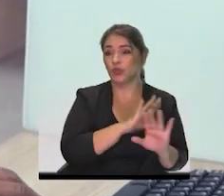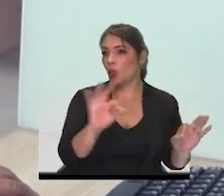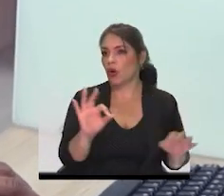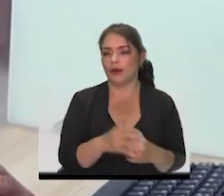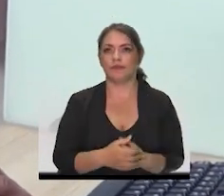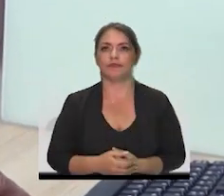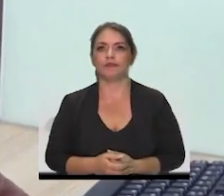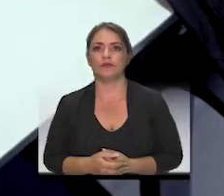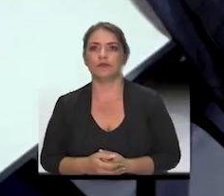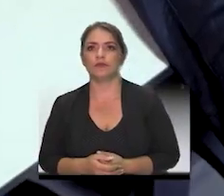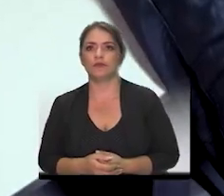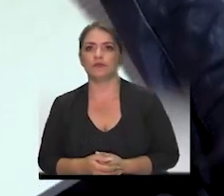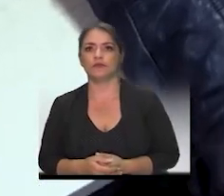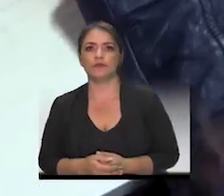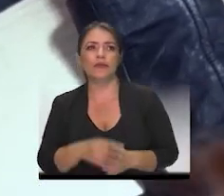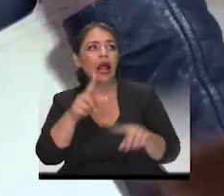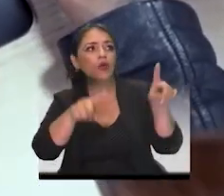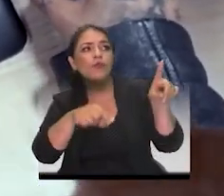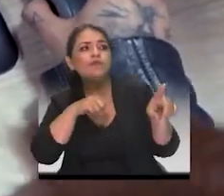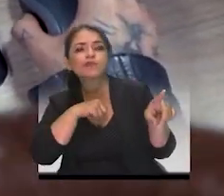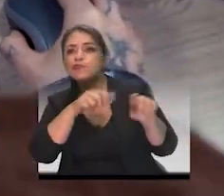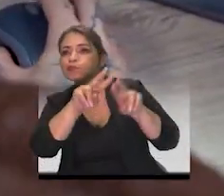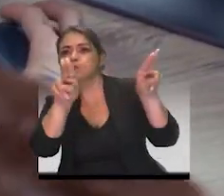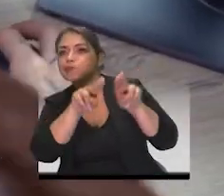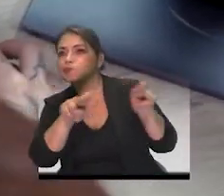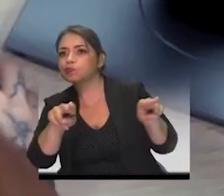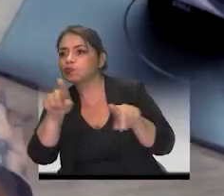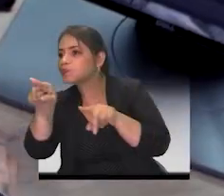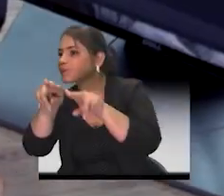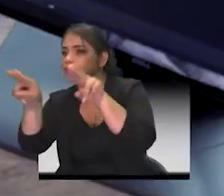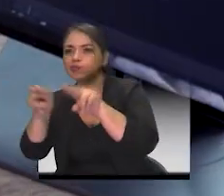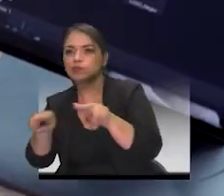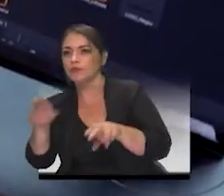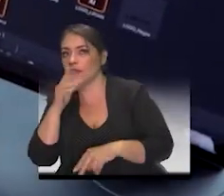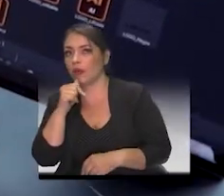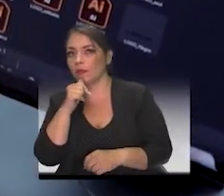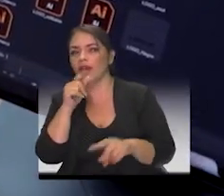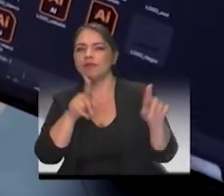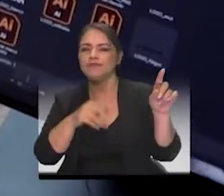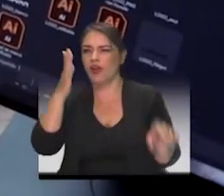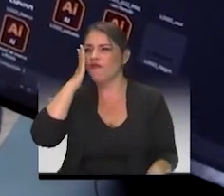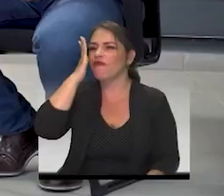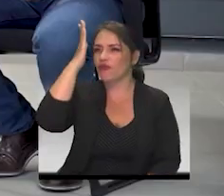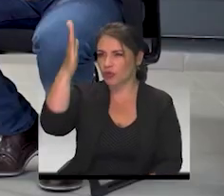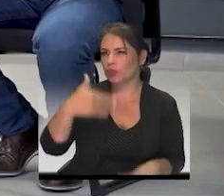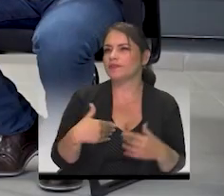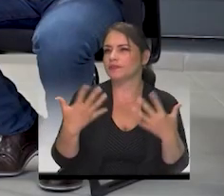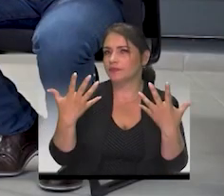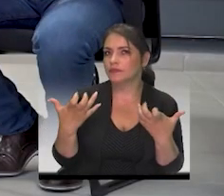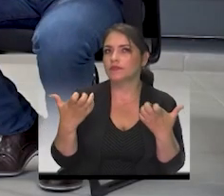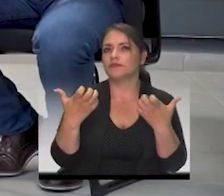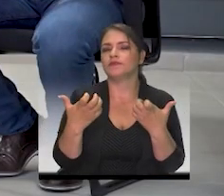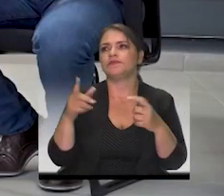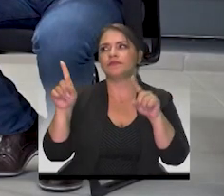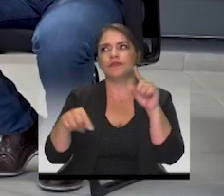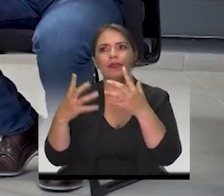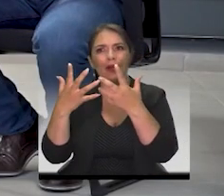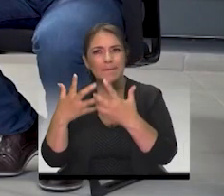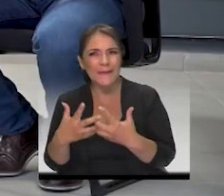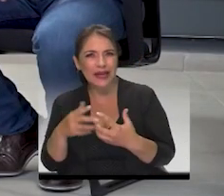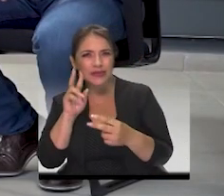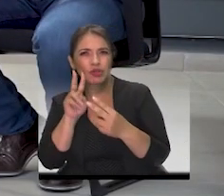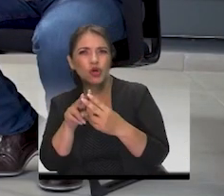hay conexiones a internet, ¿sí? Pero en el futuro hay compañías como una que muchos